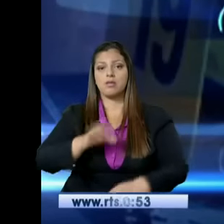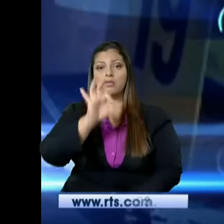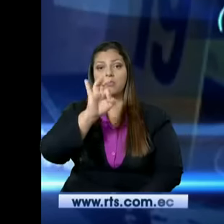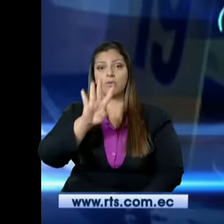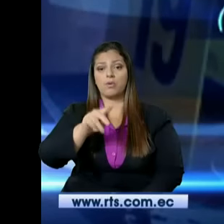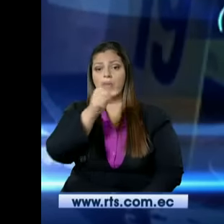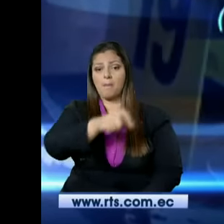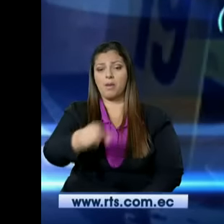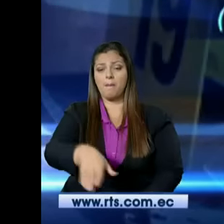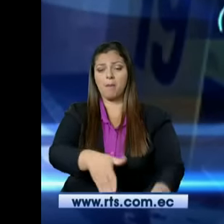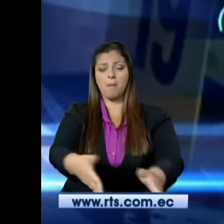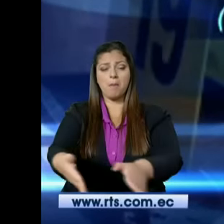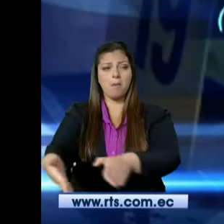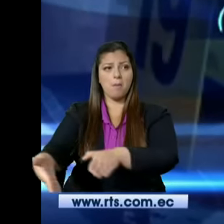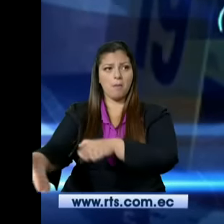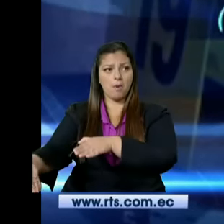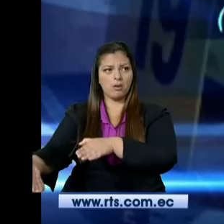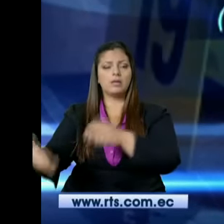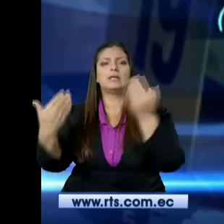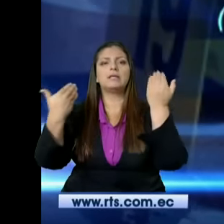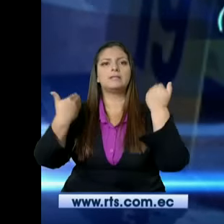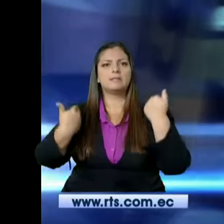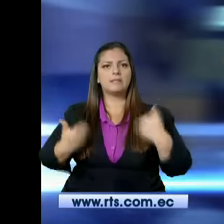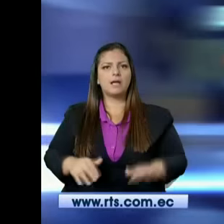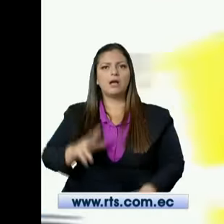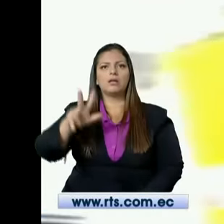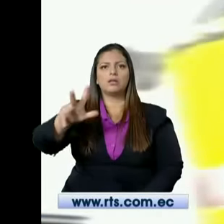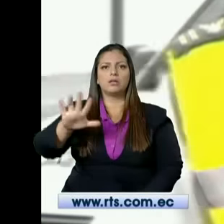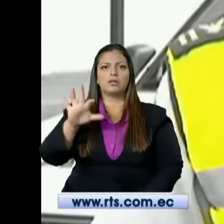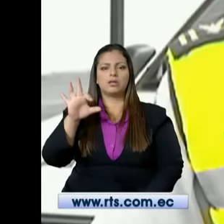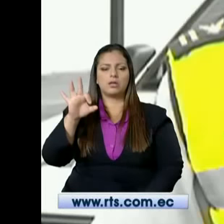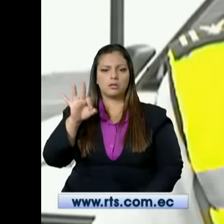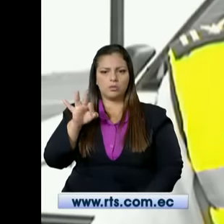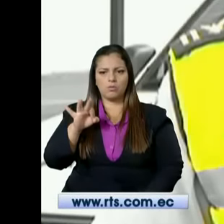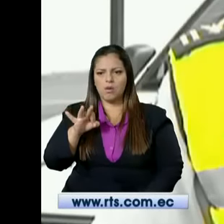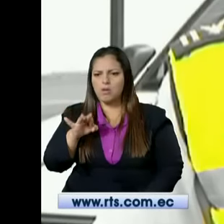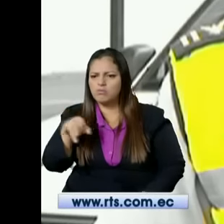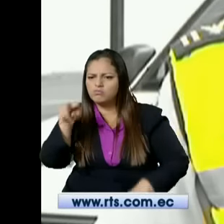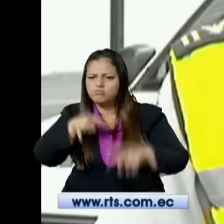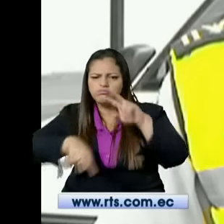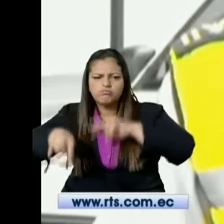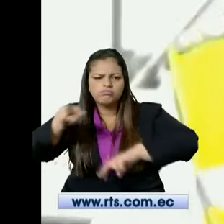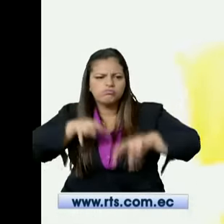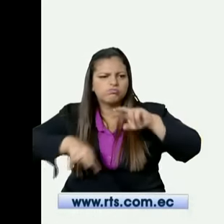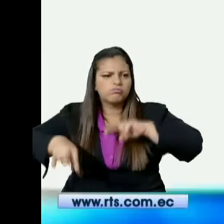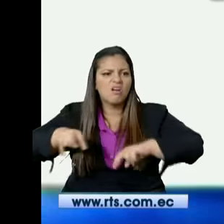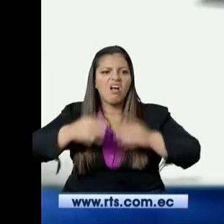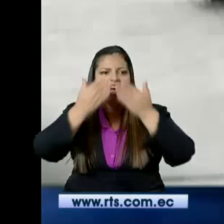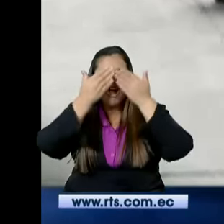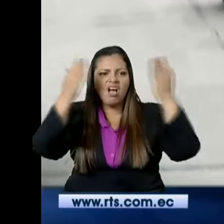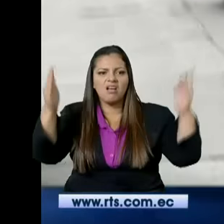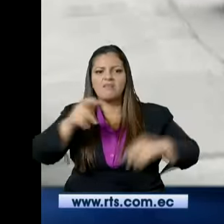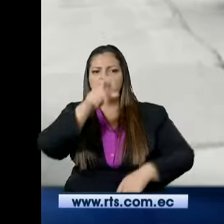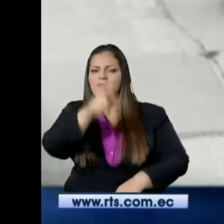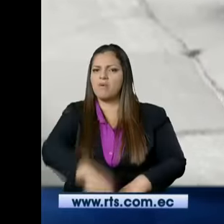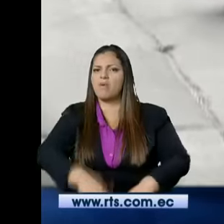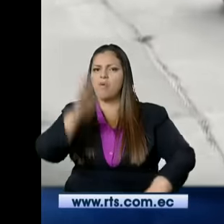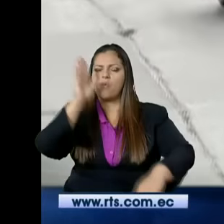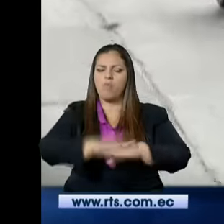y esteros, equivalentes al 42%. Redoblando operativos que tienden al